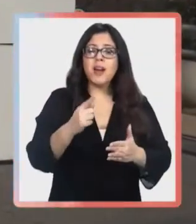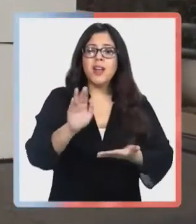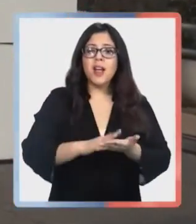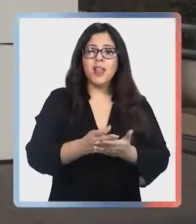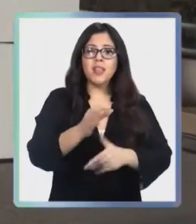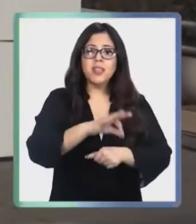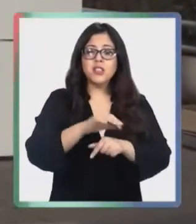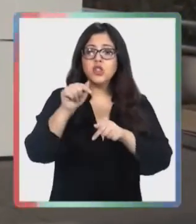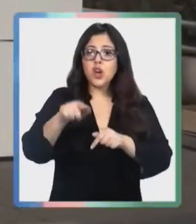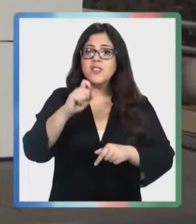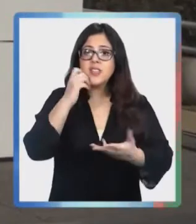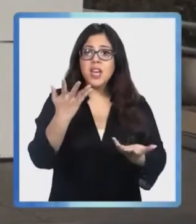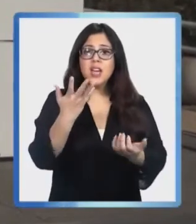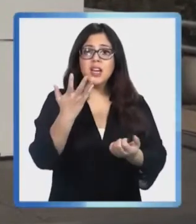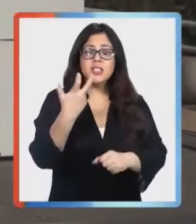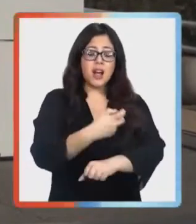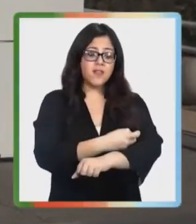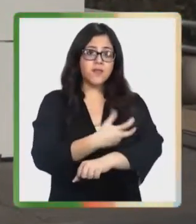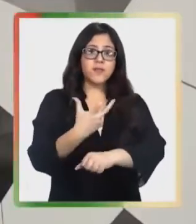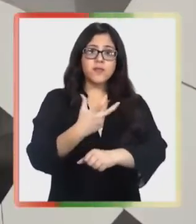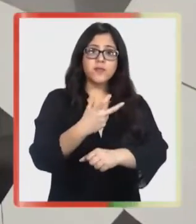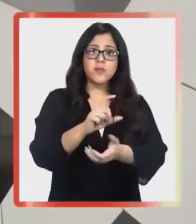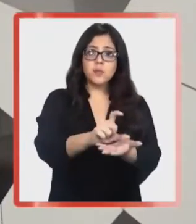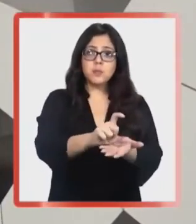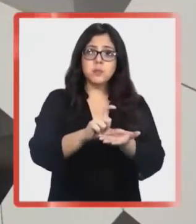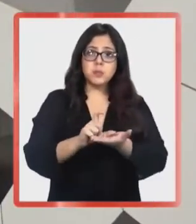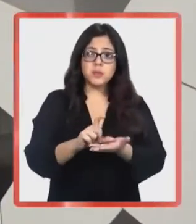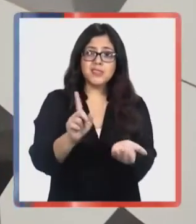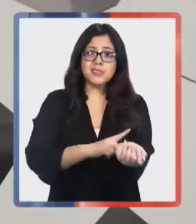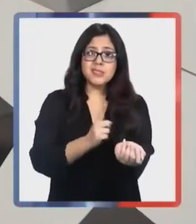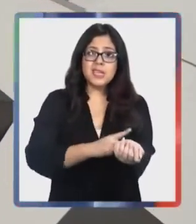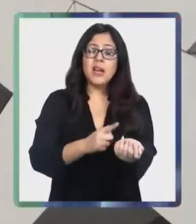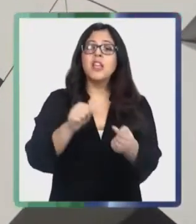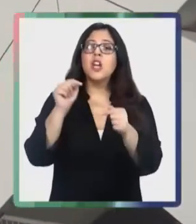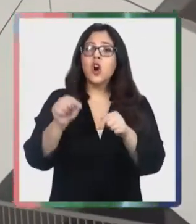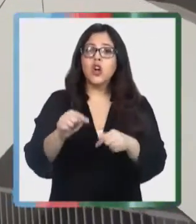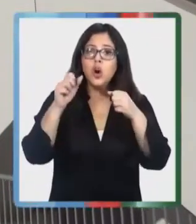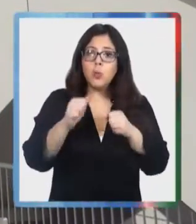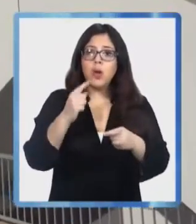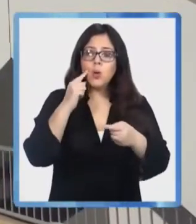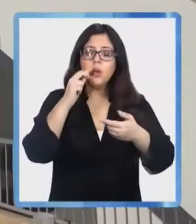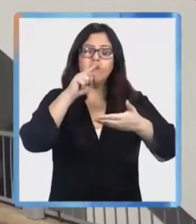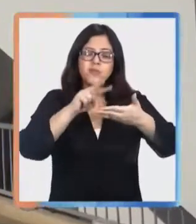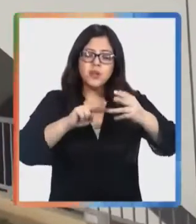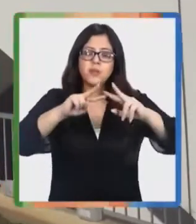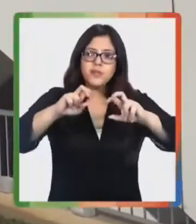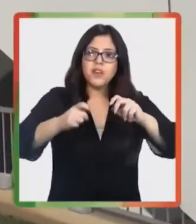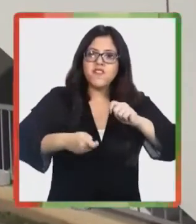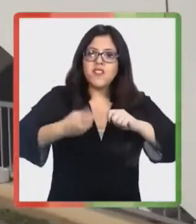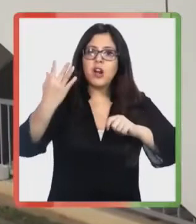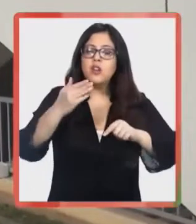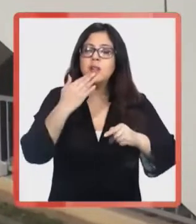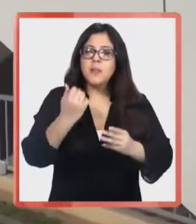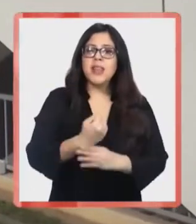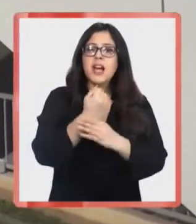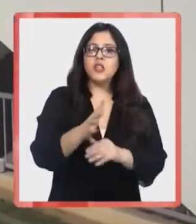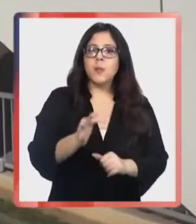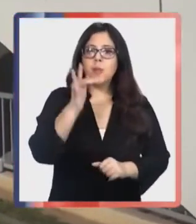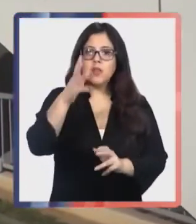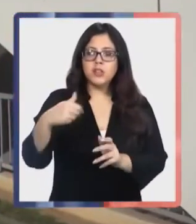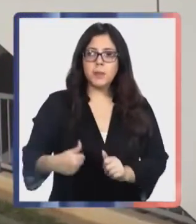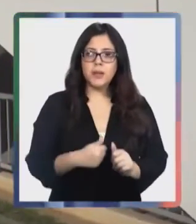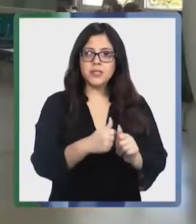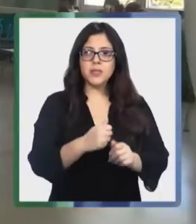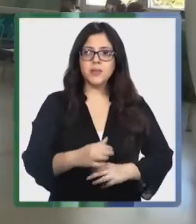primaria de salud donde se aplica un antígeno prostático que es un examen de sangre y con eso se puede determinar el valor y sirve a